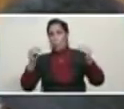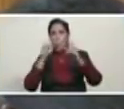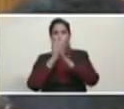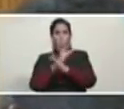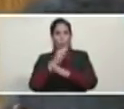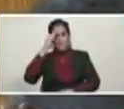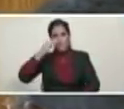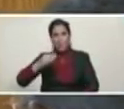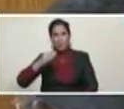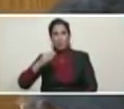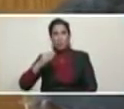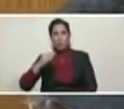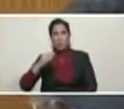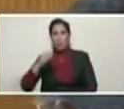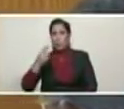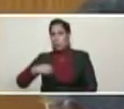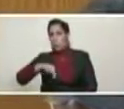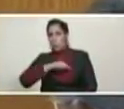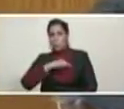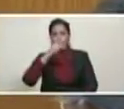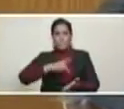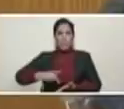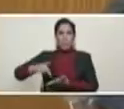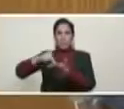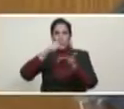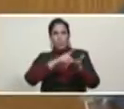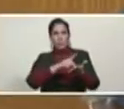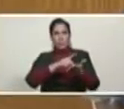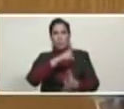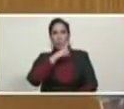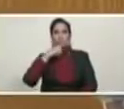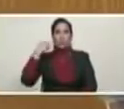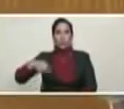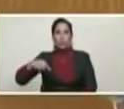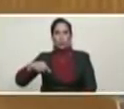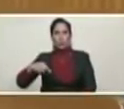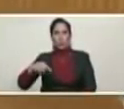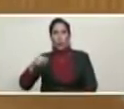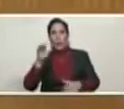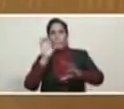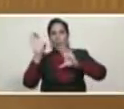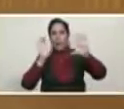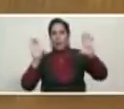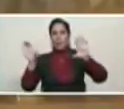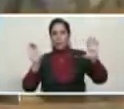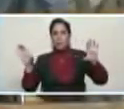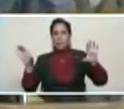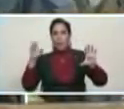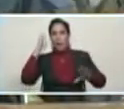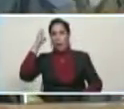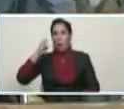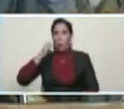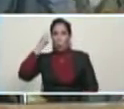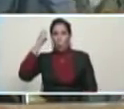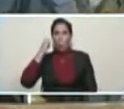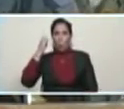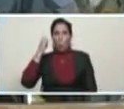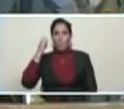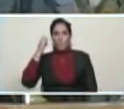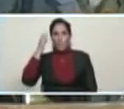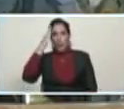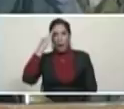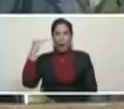militares en los que hemos participado, sobre todo en Rusia y con los países de Europa y de Asia,